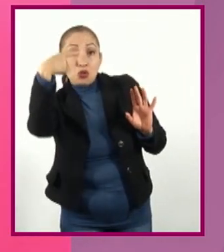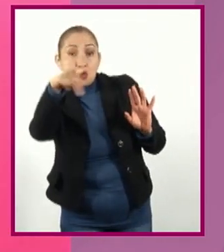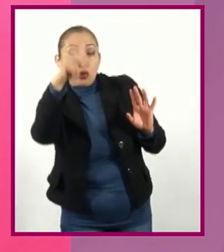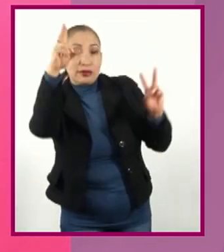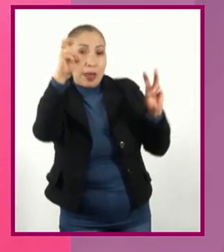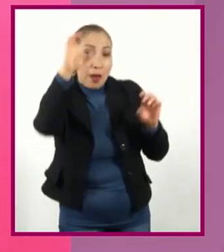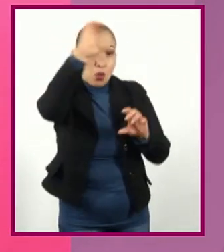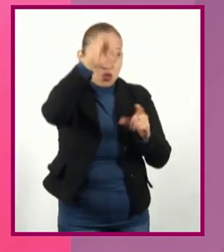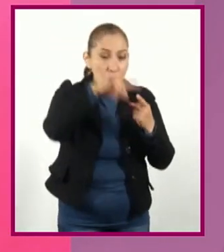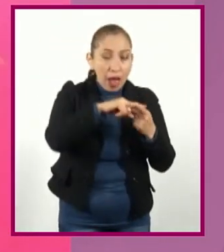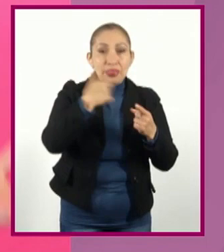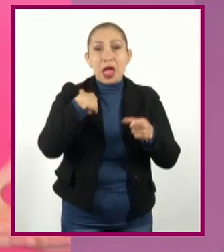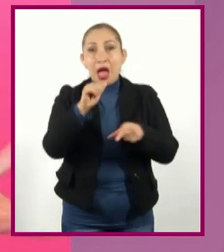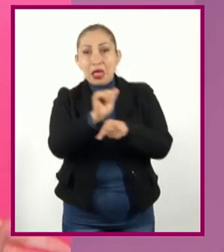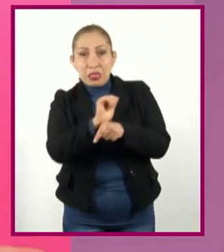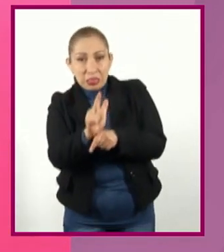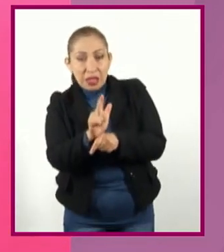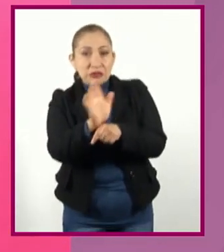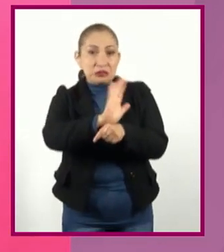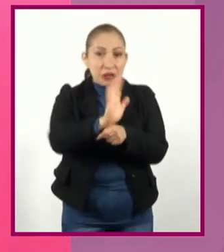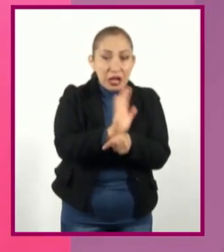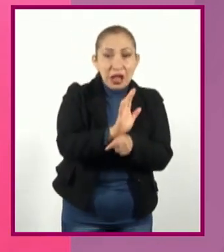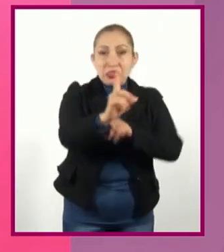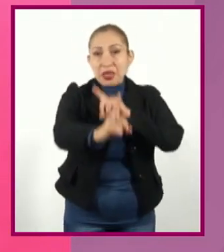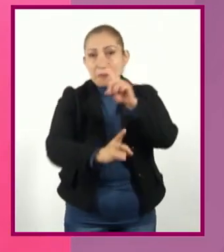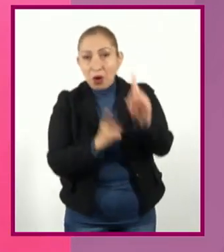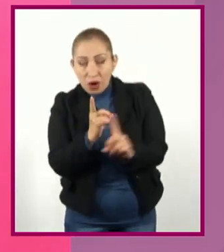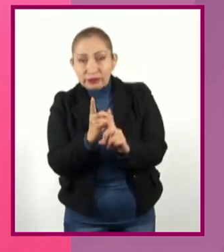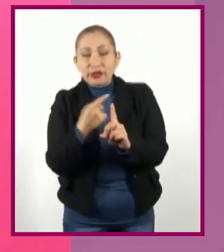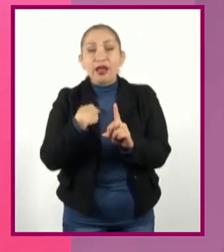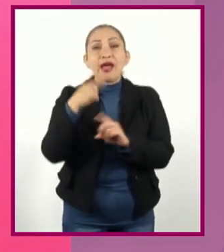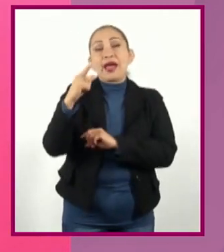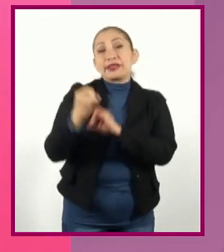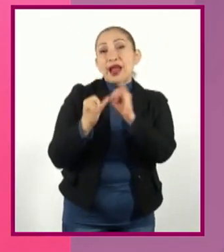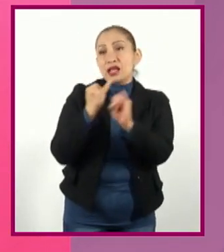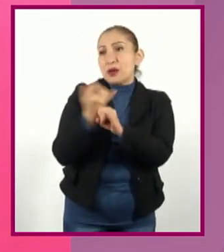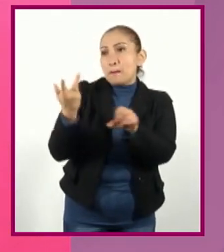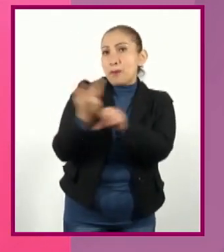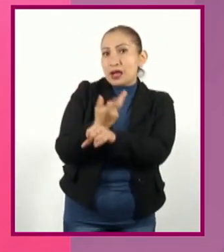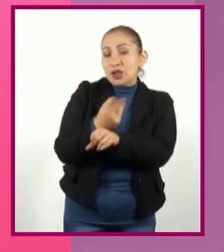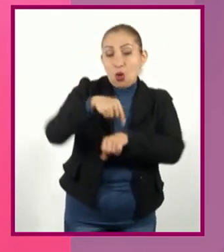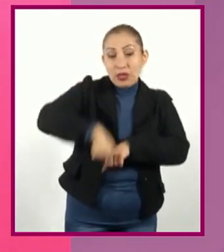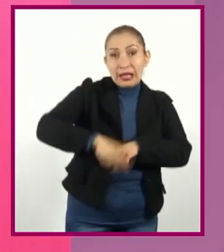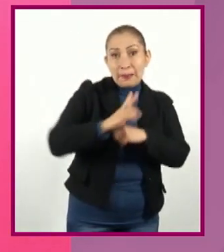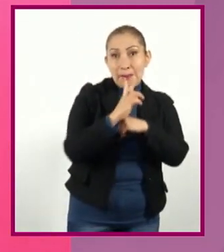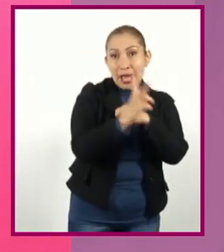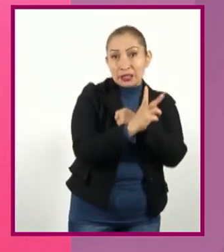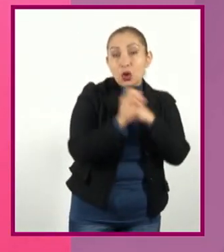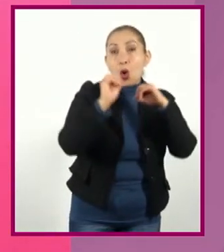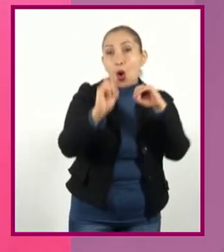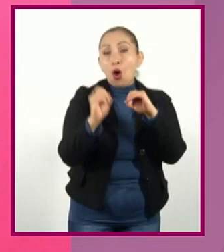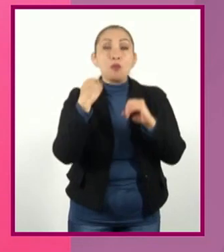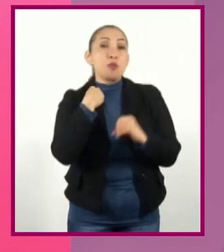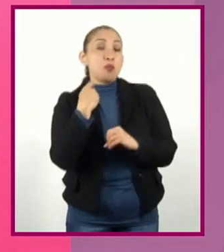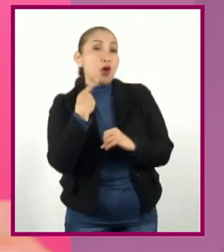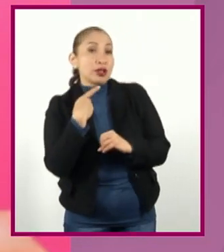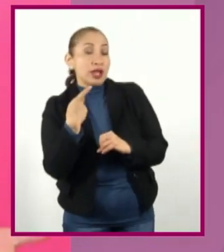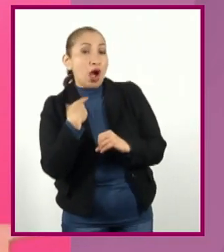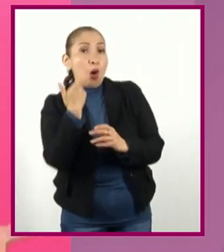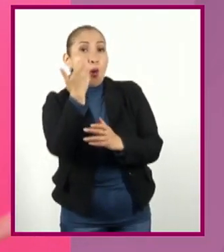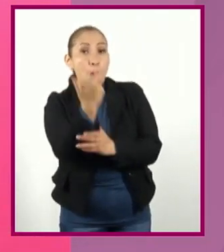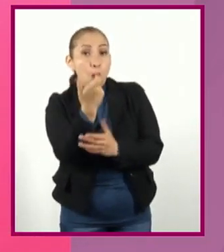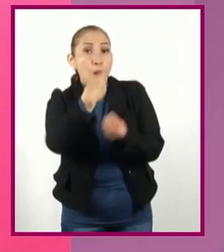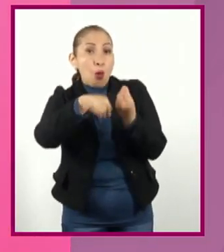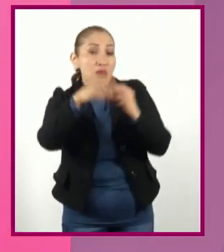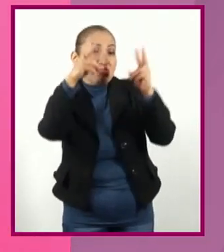culturales, espectáculos, deportes, hechos nacionales e internacionales y críticas políticas y económicas, entre